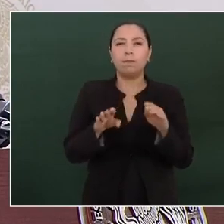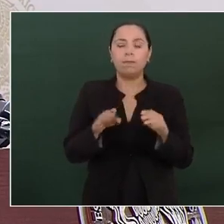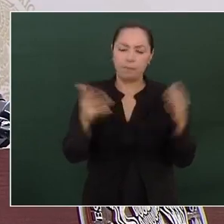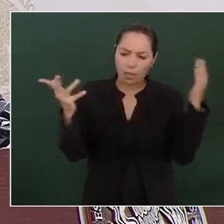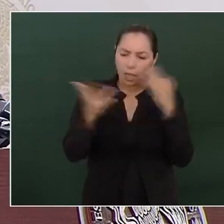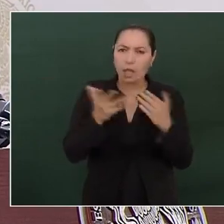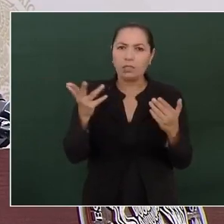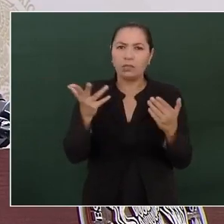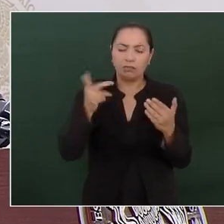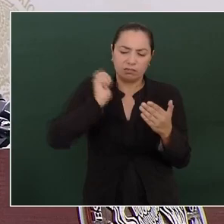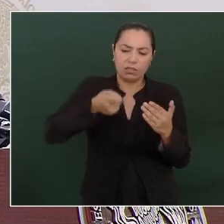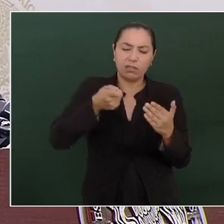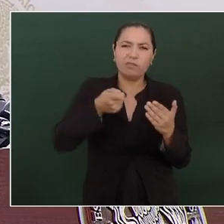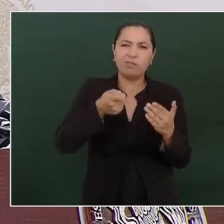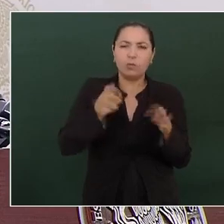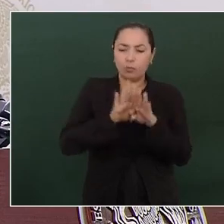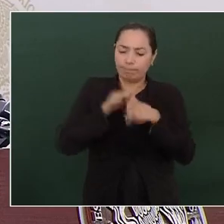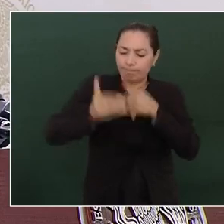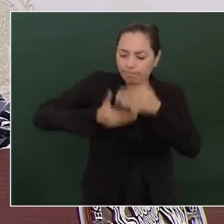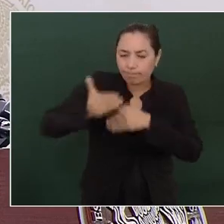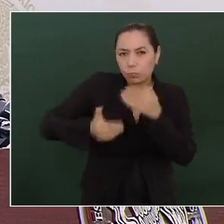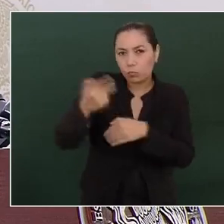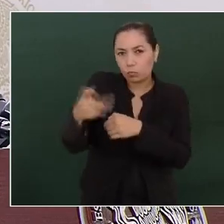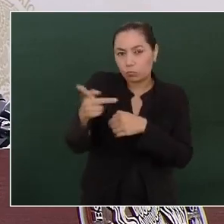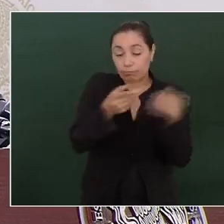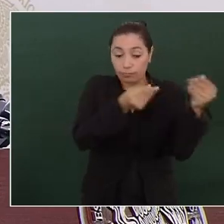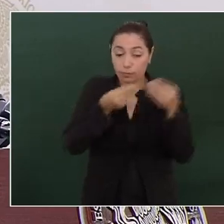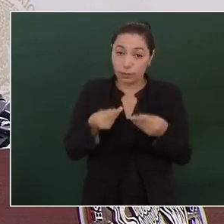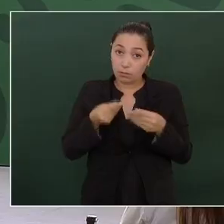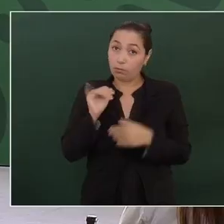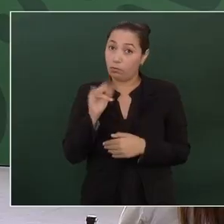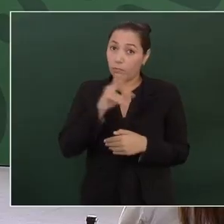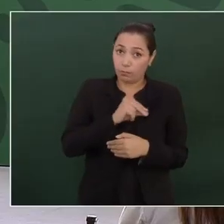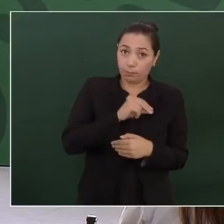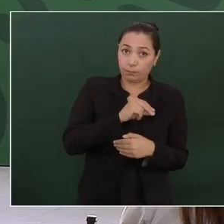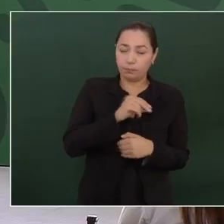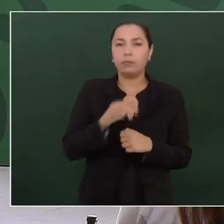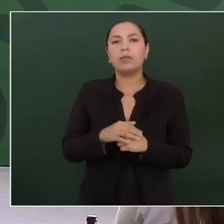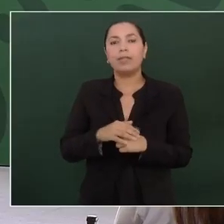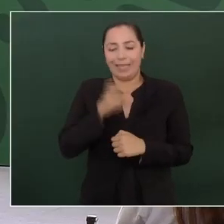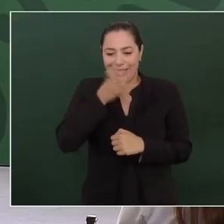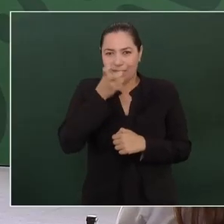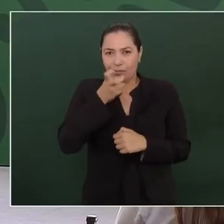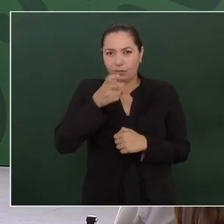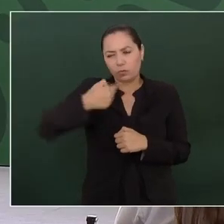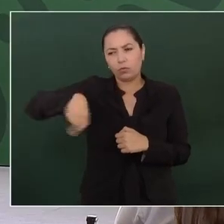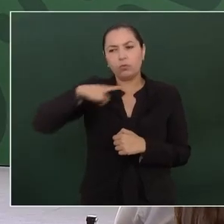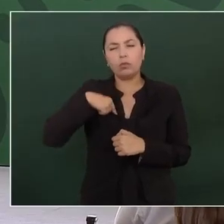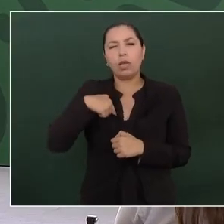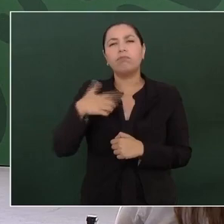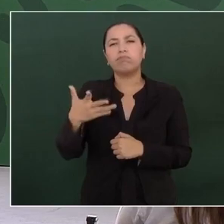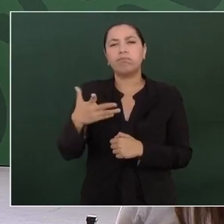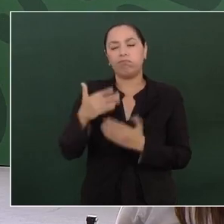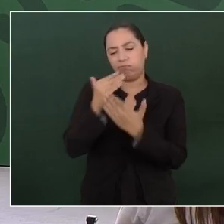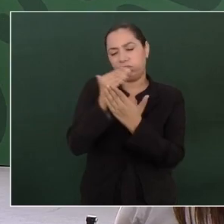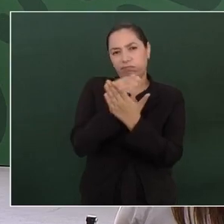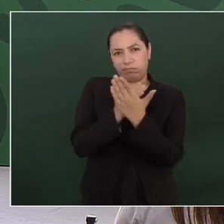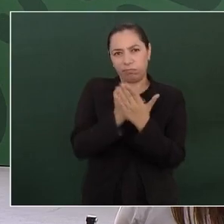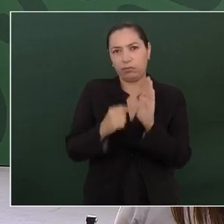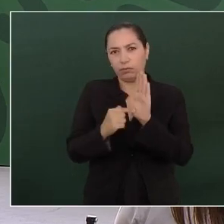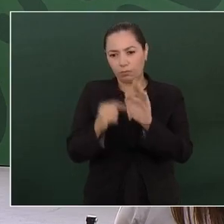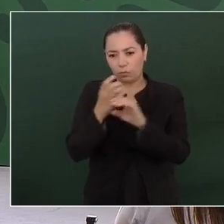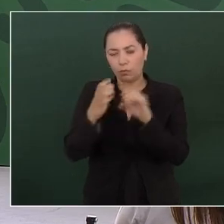pronunciarse si es procedente o no atraerlo. En este caso, y nosotros hemos sostenido desde que se